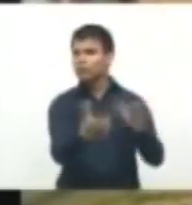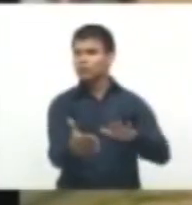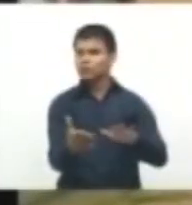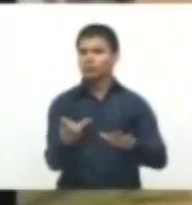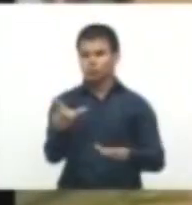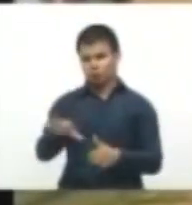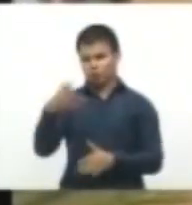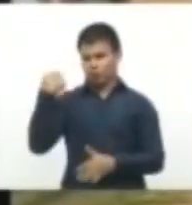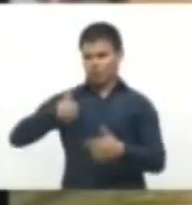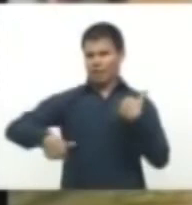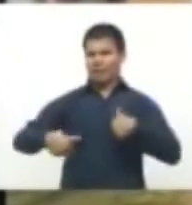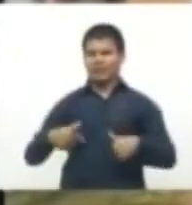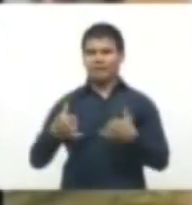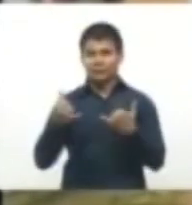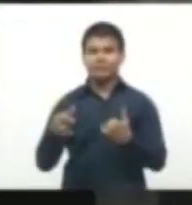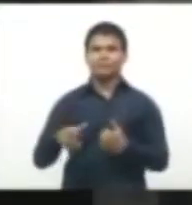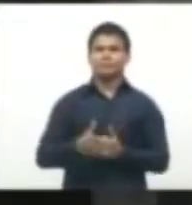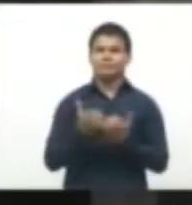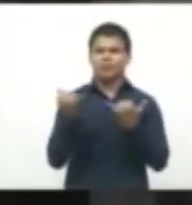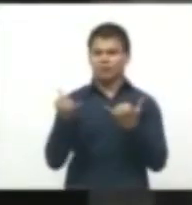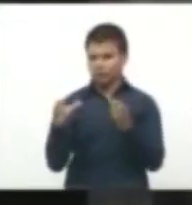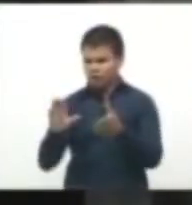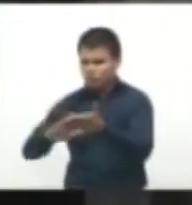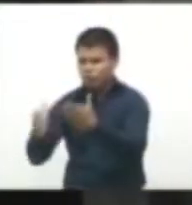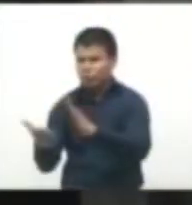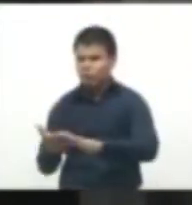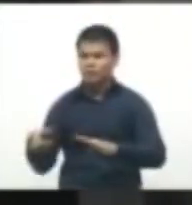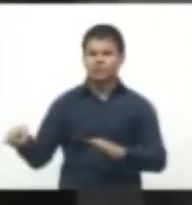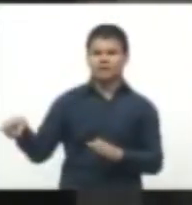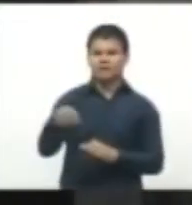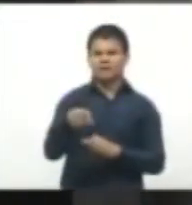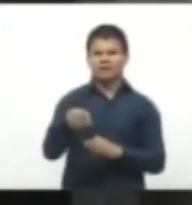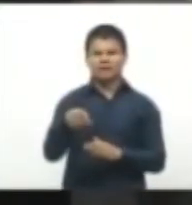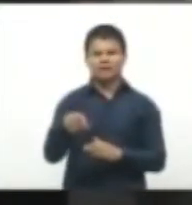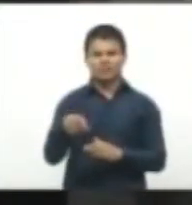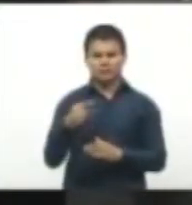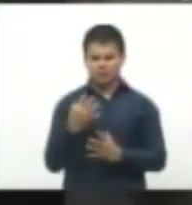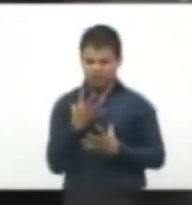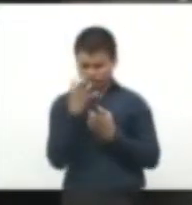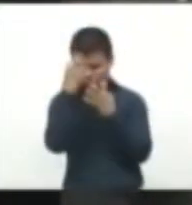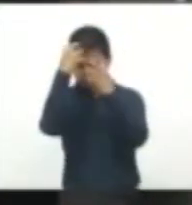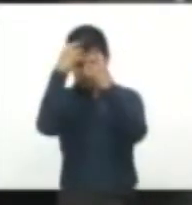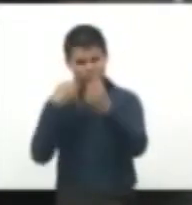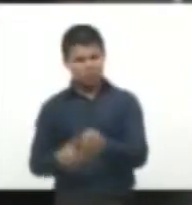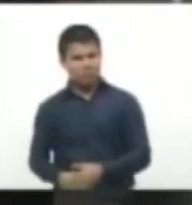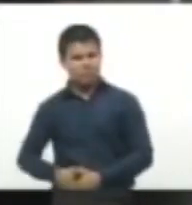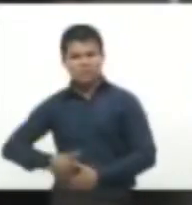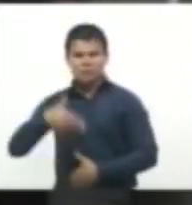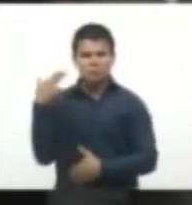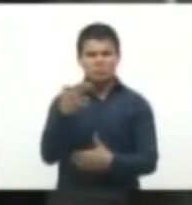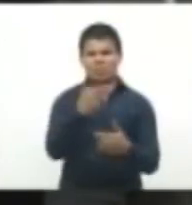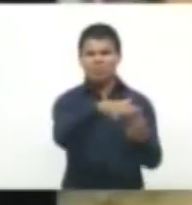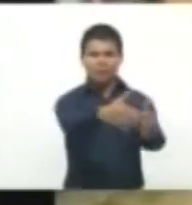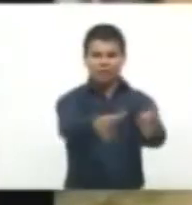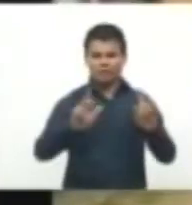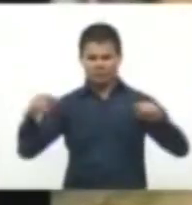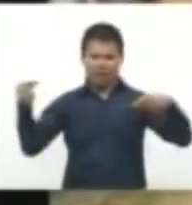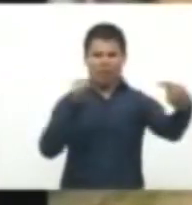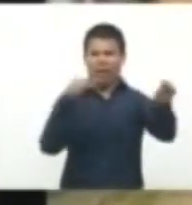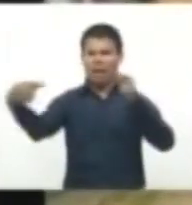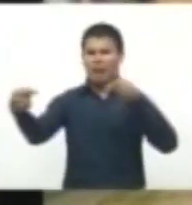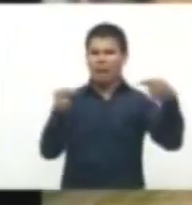Rivera Florián, los residentes relacionados mal a la llegada de los uniformados, o reaccionaron más bien muy mal a la llegada de los